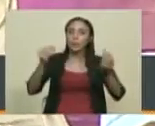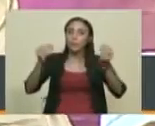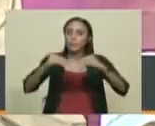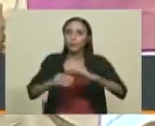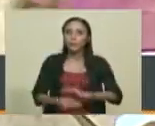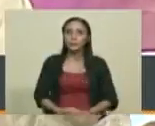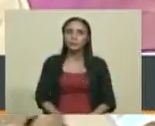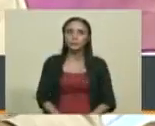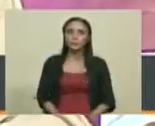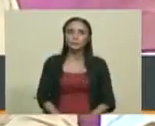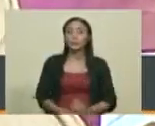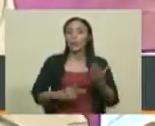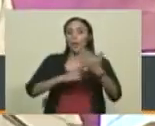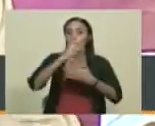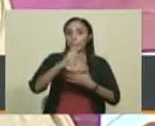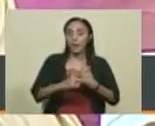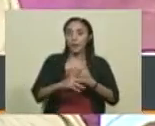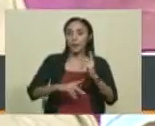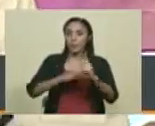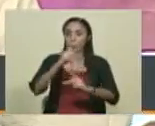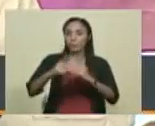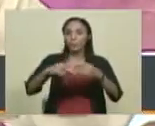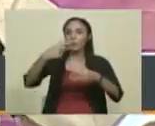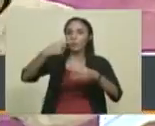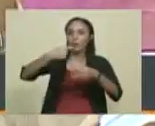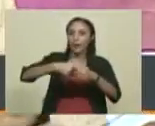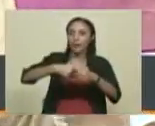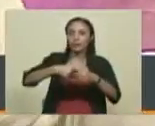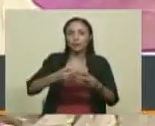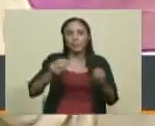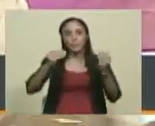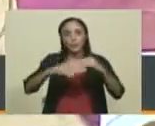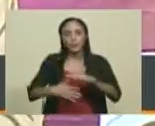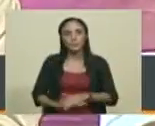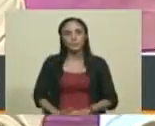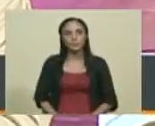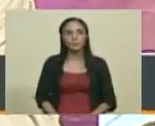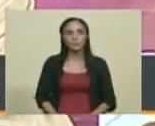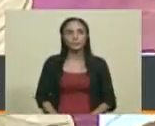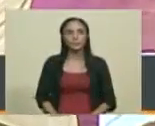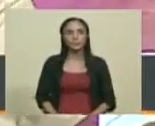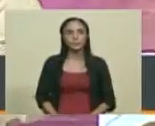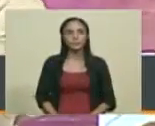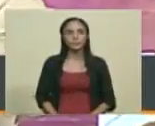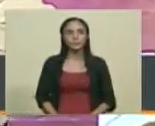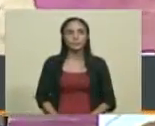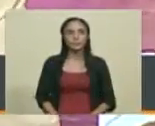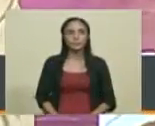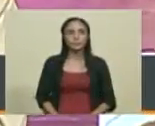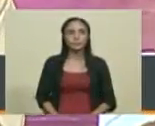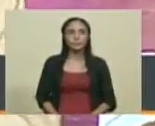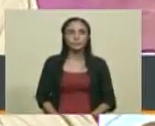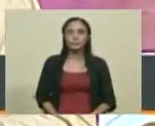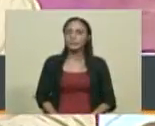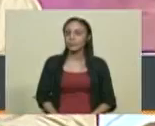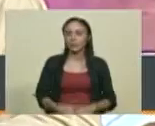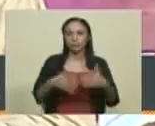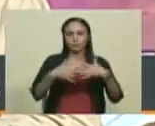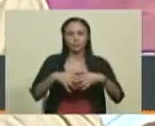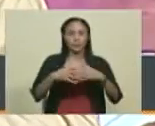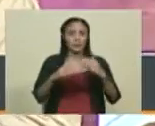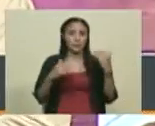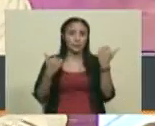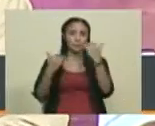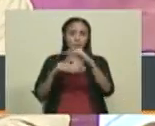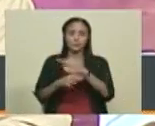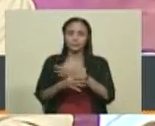estableciendo ya los planes productivos gasíferos en las inversiones inmensas que hemos hecho en estos años. Una poderosa industria petrolera.